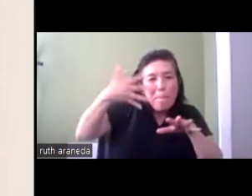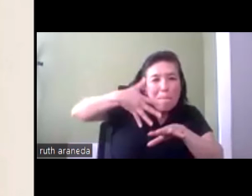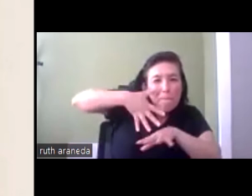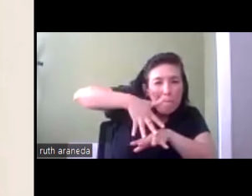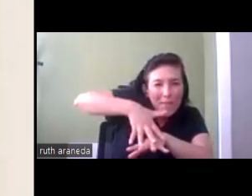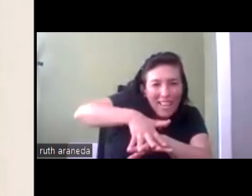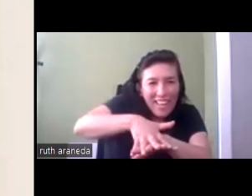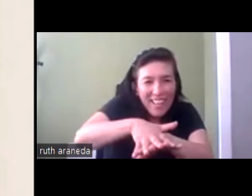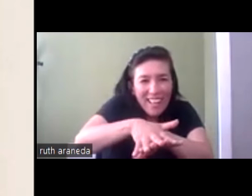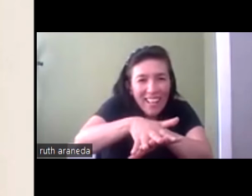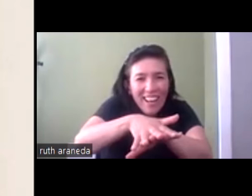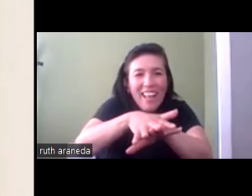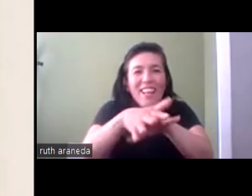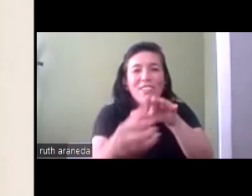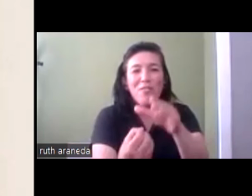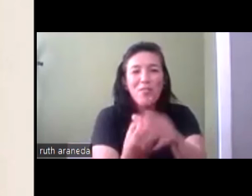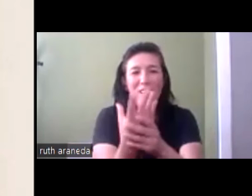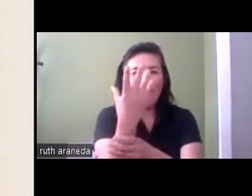ambas tradiciones.